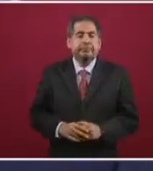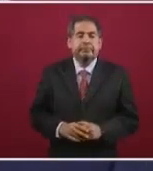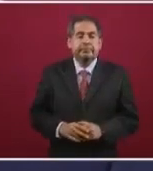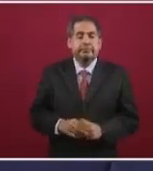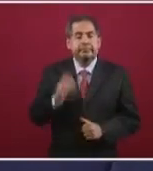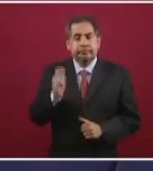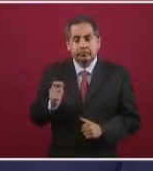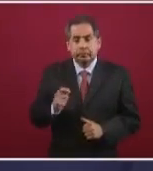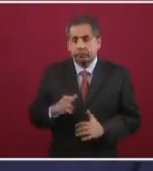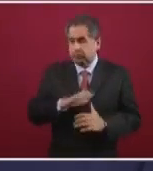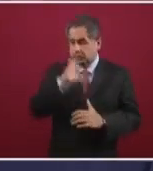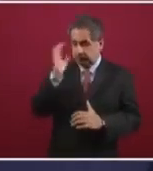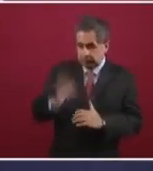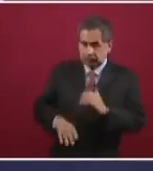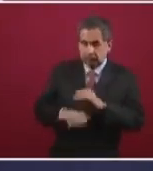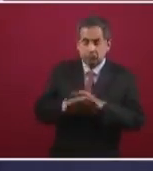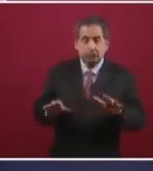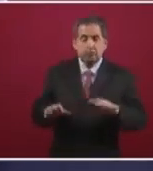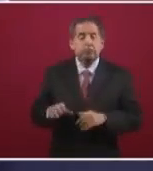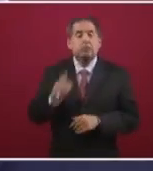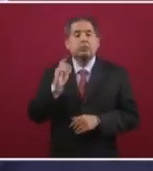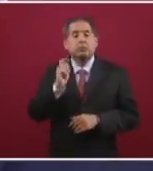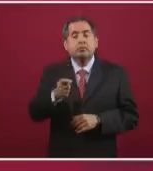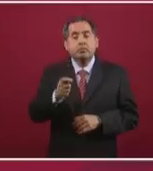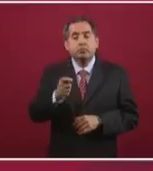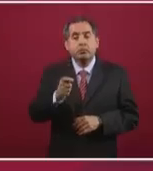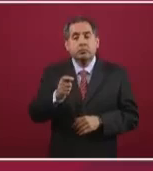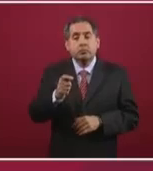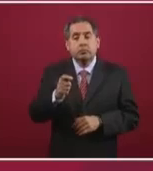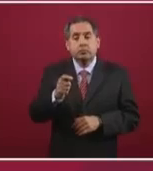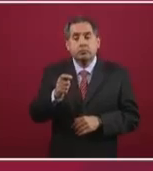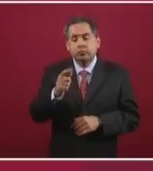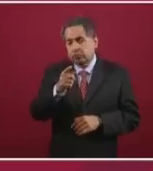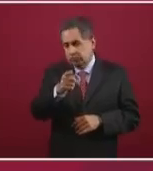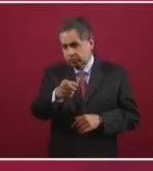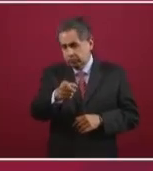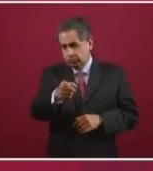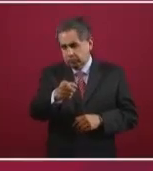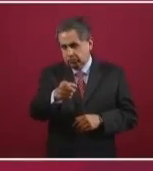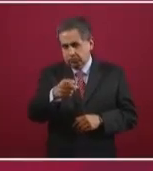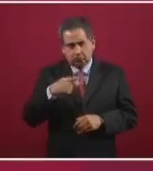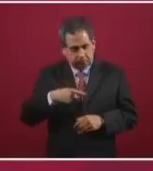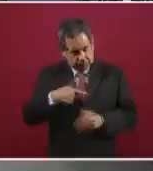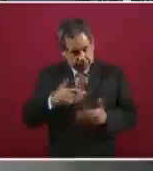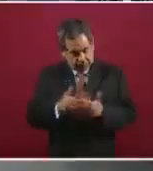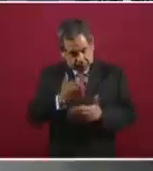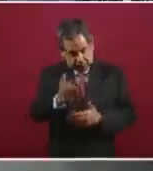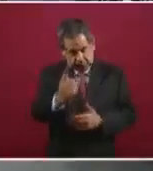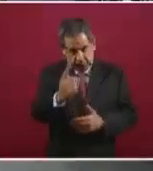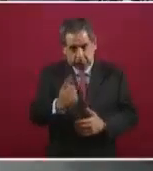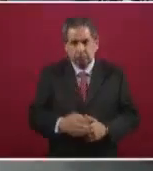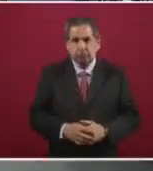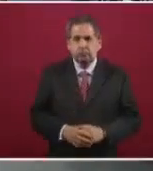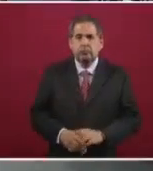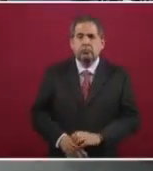Ya terminamos, porque va el ciudadano.